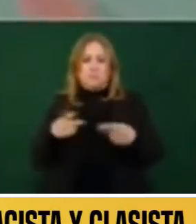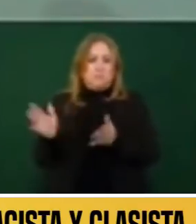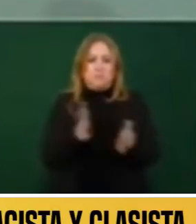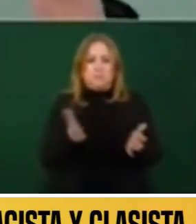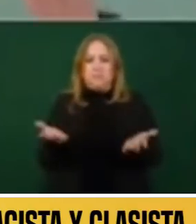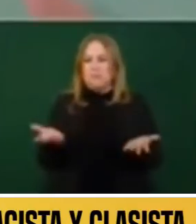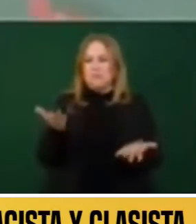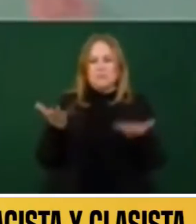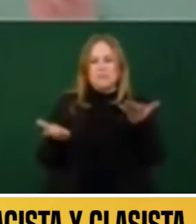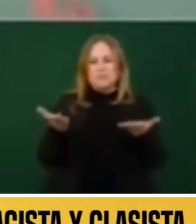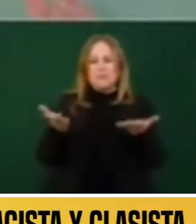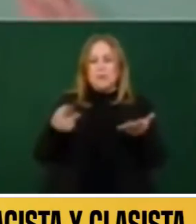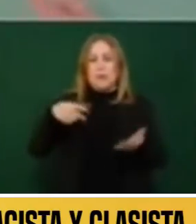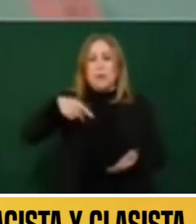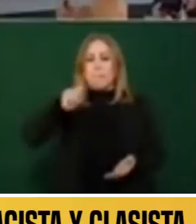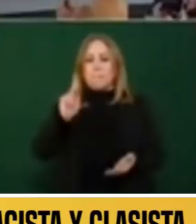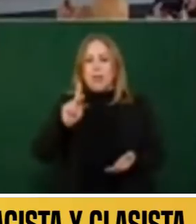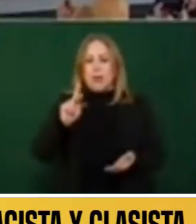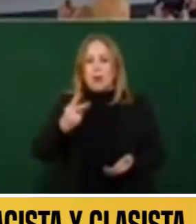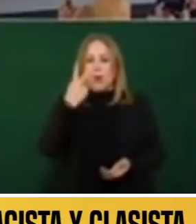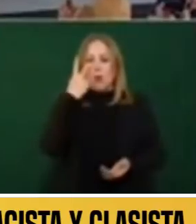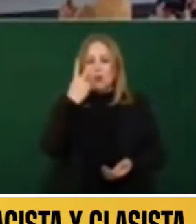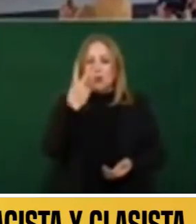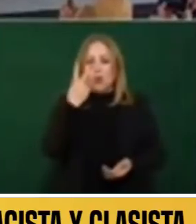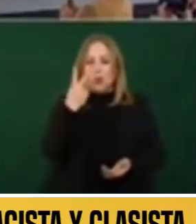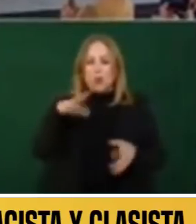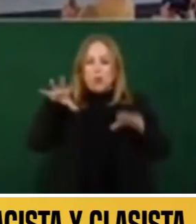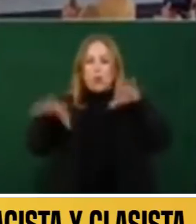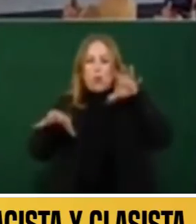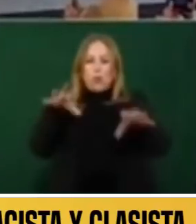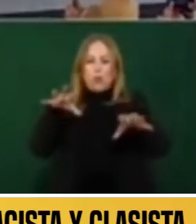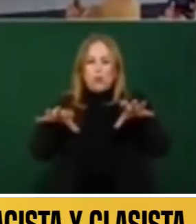ya, pero los dos troncos